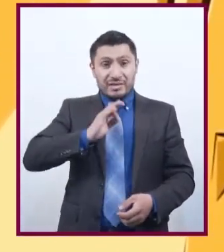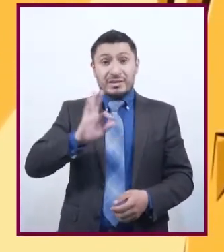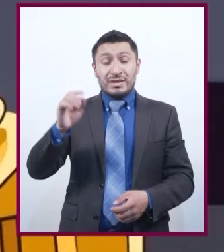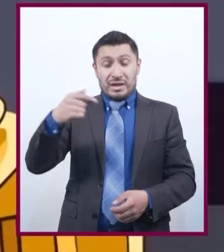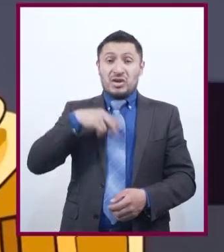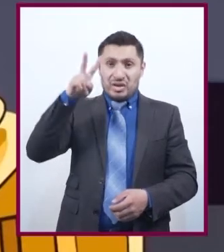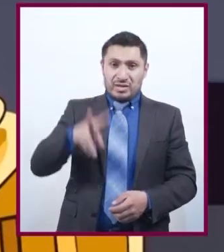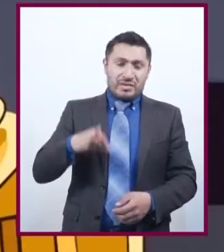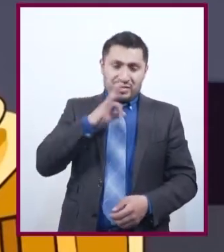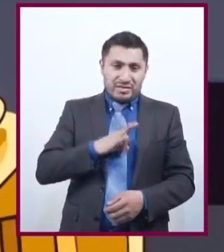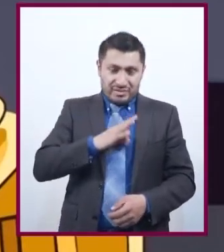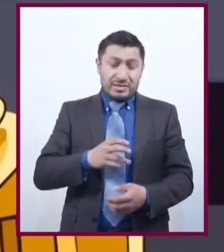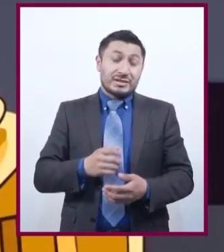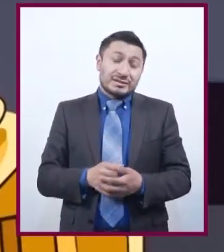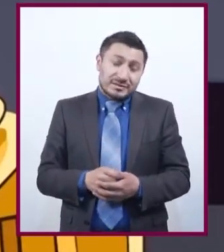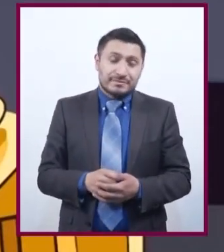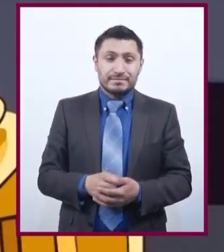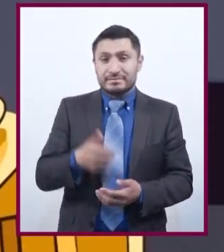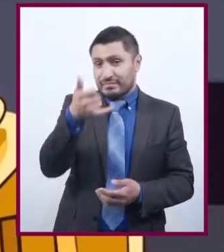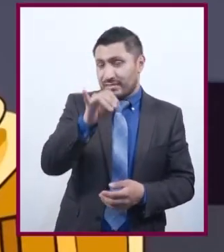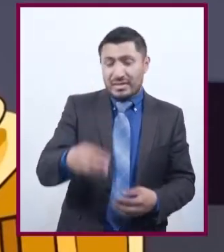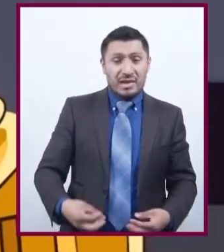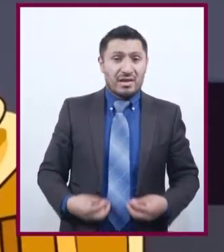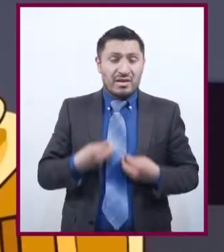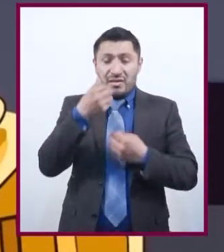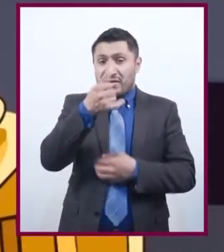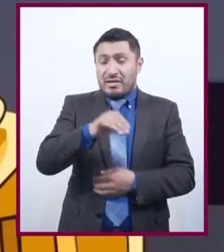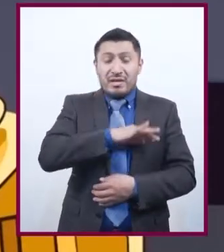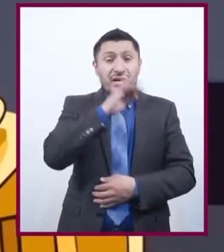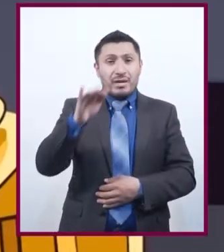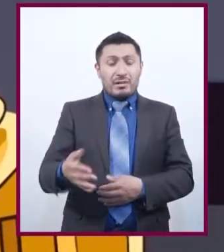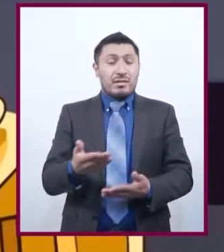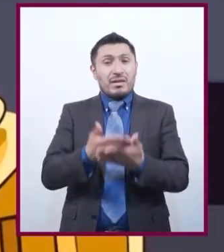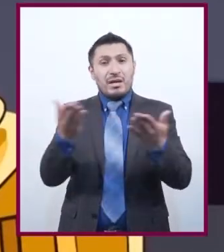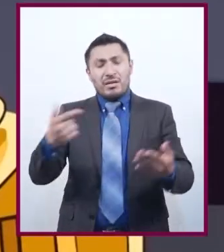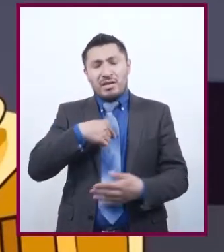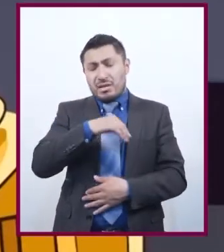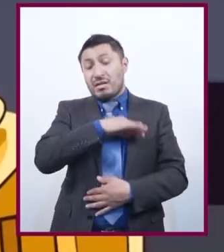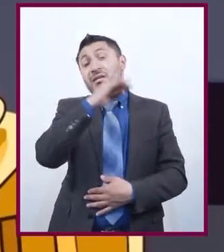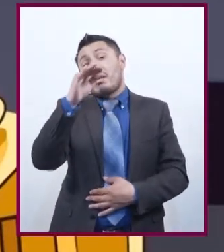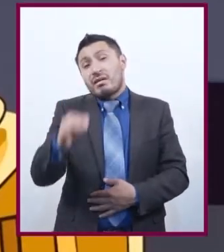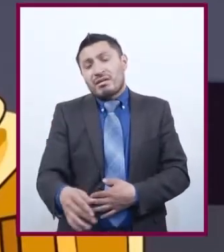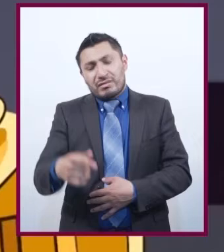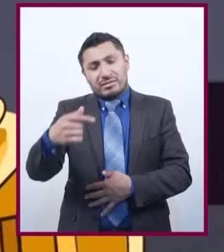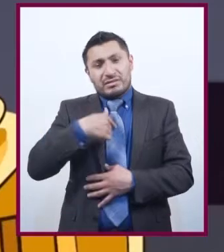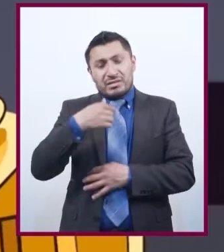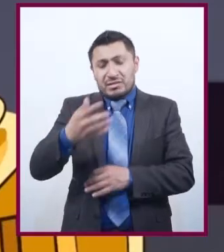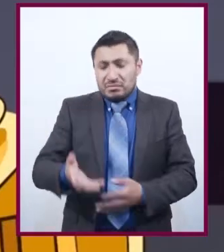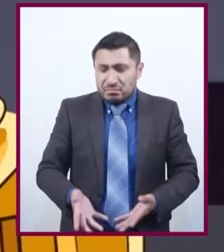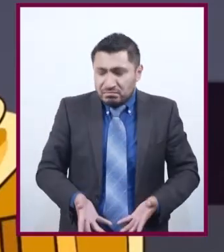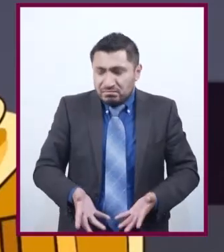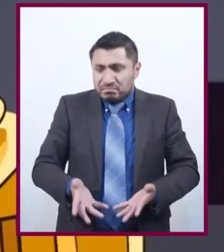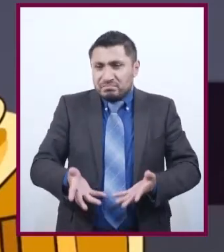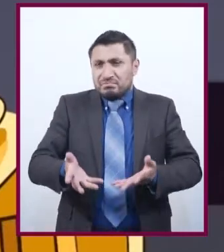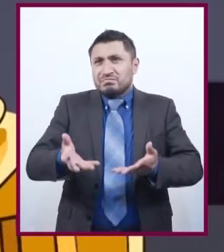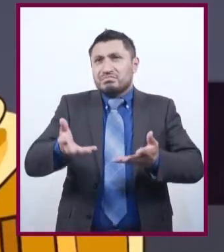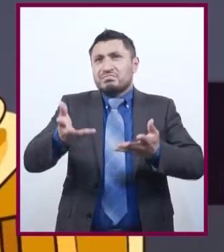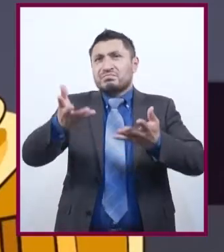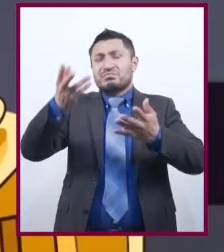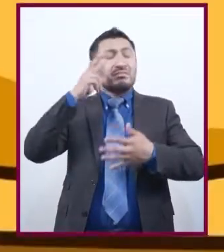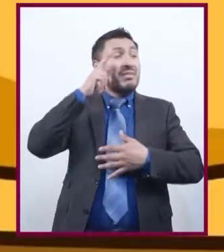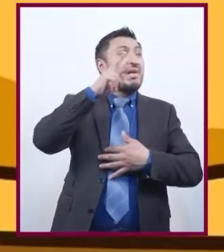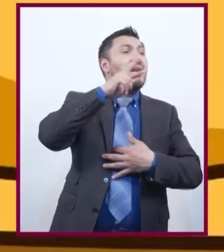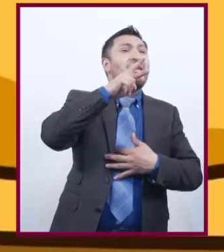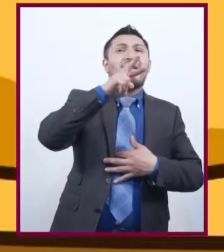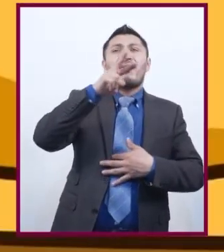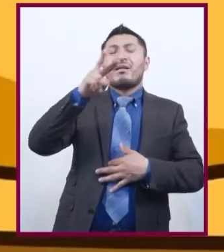yo feliz si es que el placer es la felicidad así viví y así morí y ahora que estoy muerto me han elevado